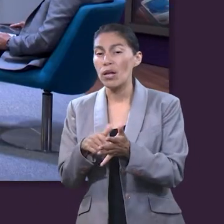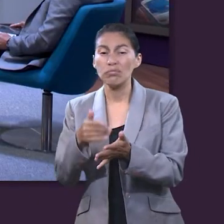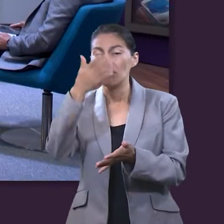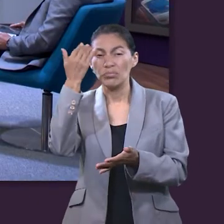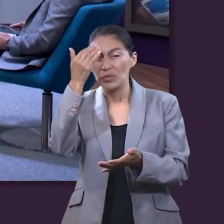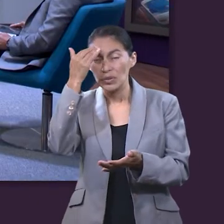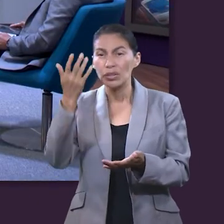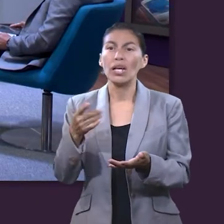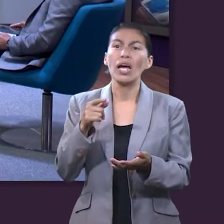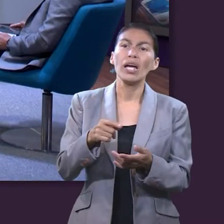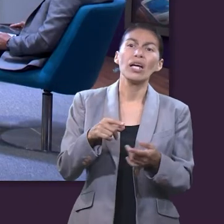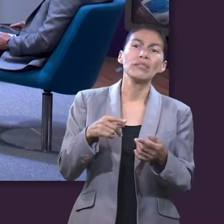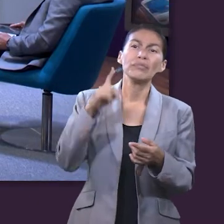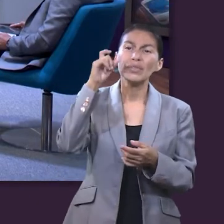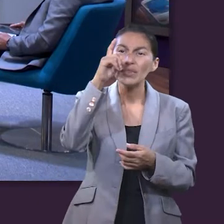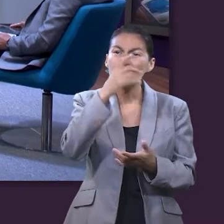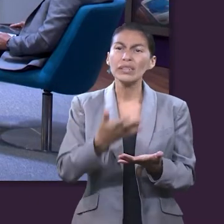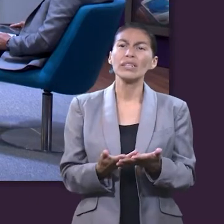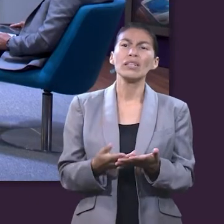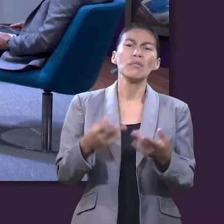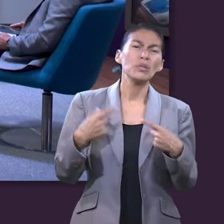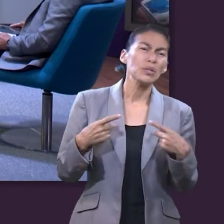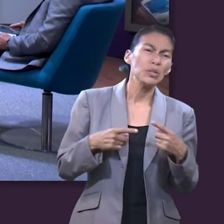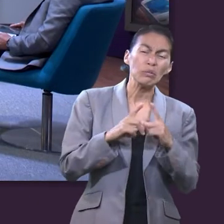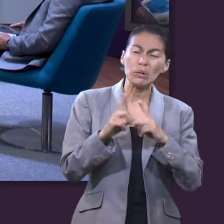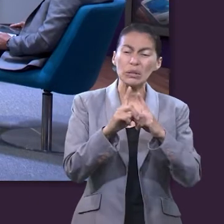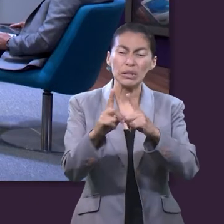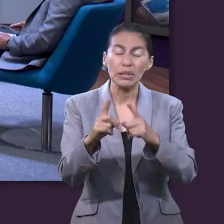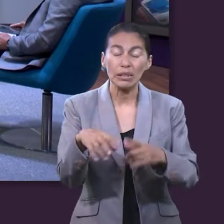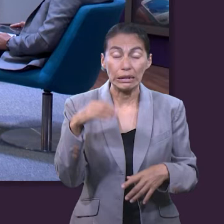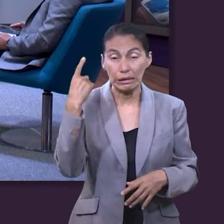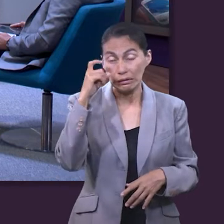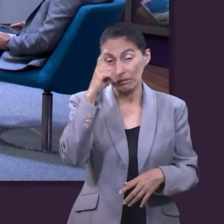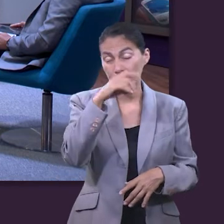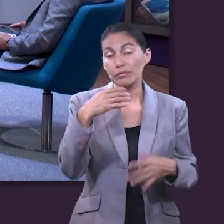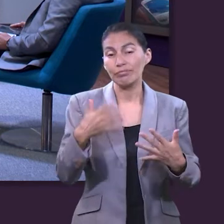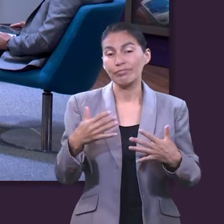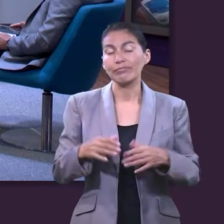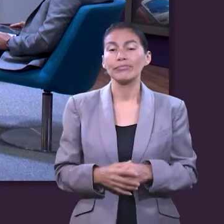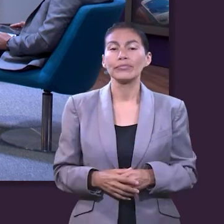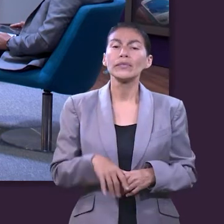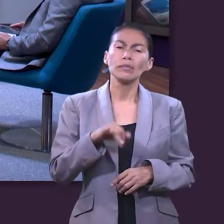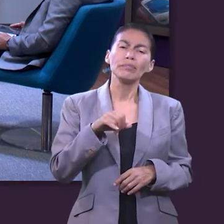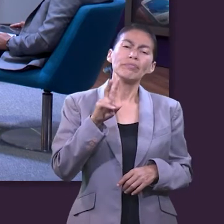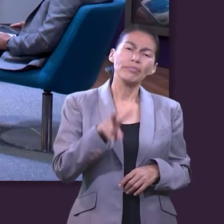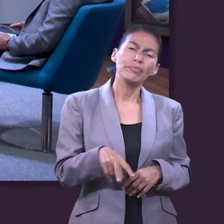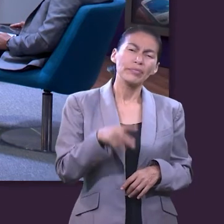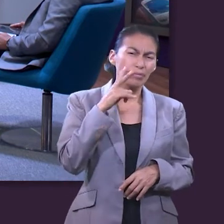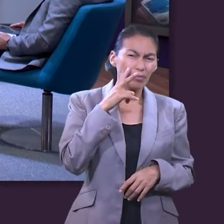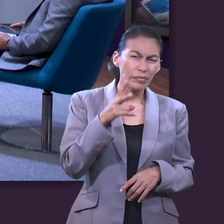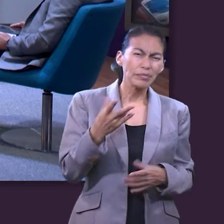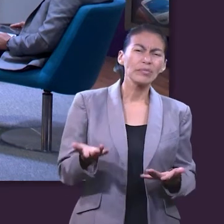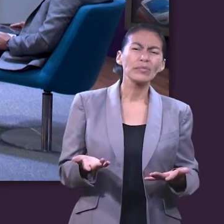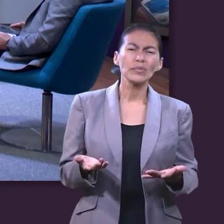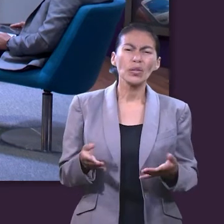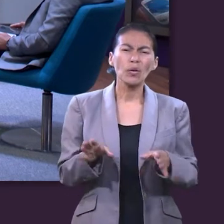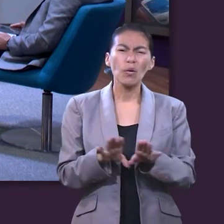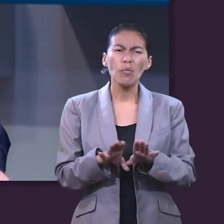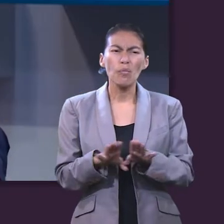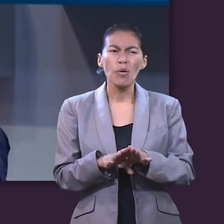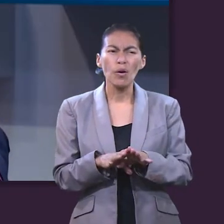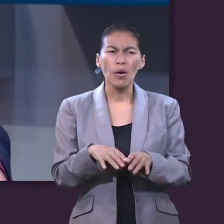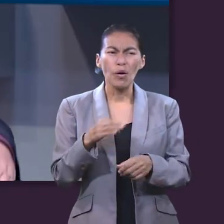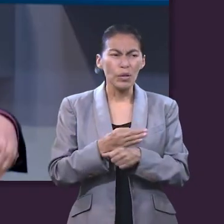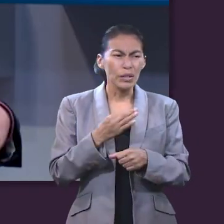lugar de confort, pues, también es una situación difícil. Y más cuando te están persiguiendo. Lo vemos en la realidad